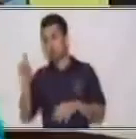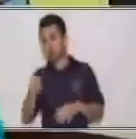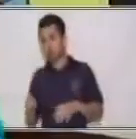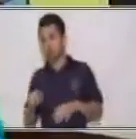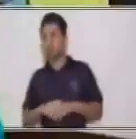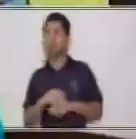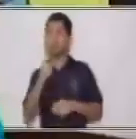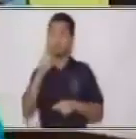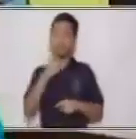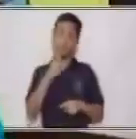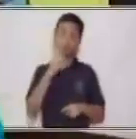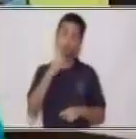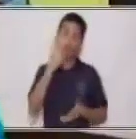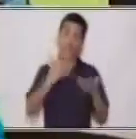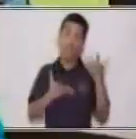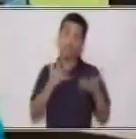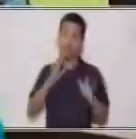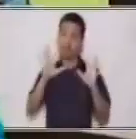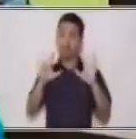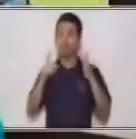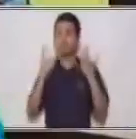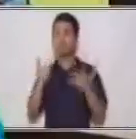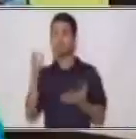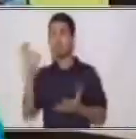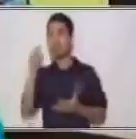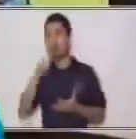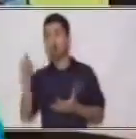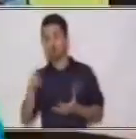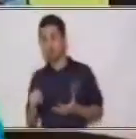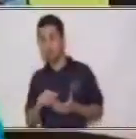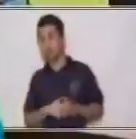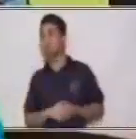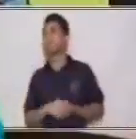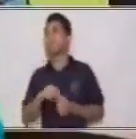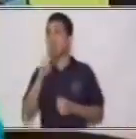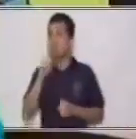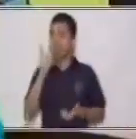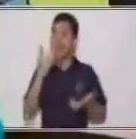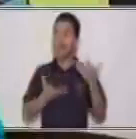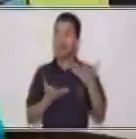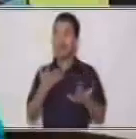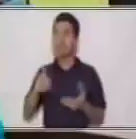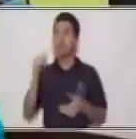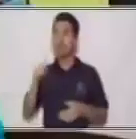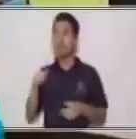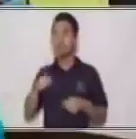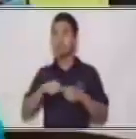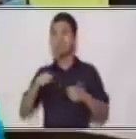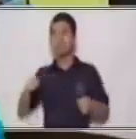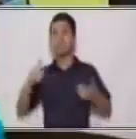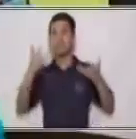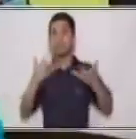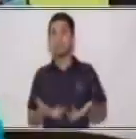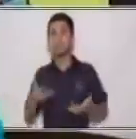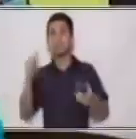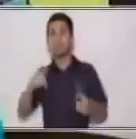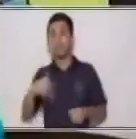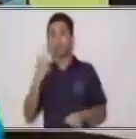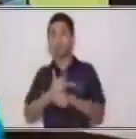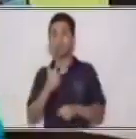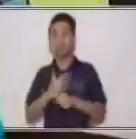onzas. La libra es la unidad básica de las medidas de peso en